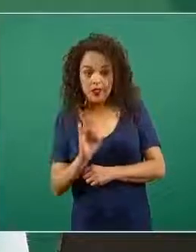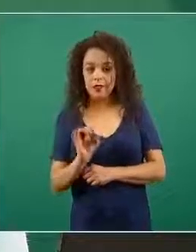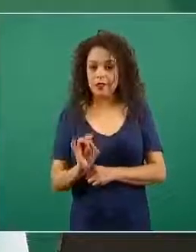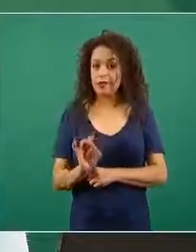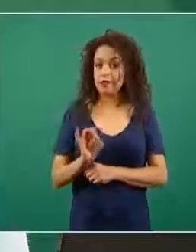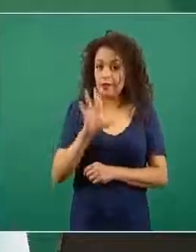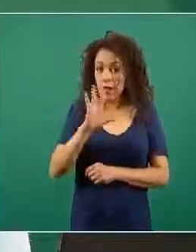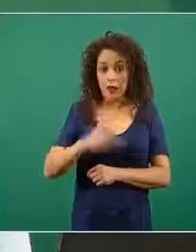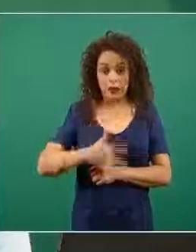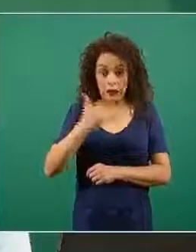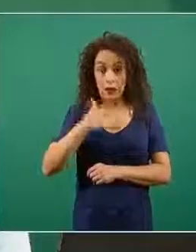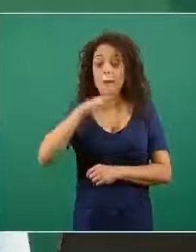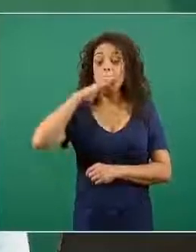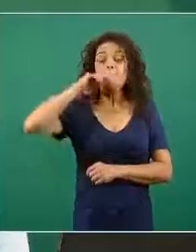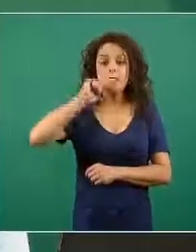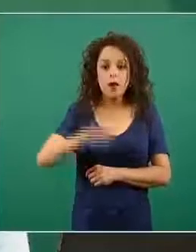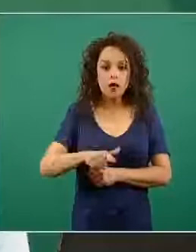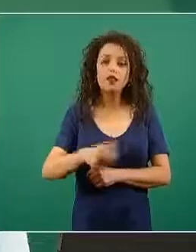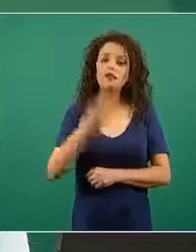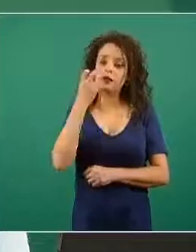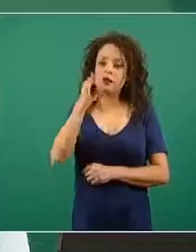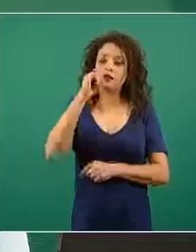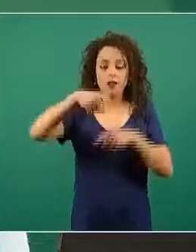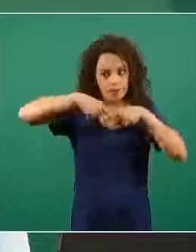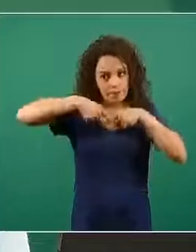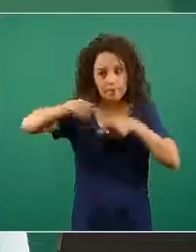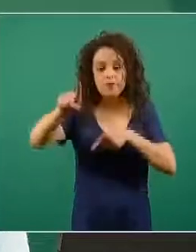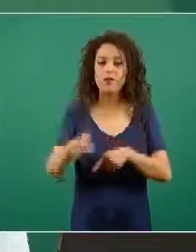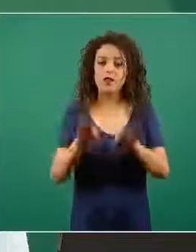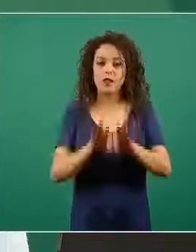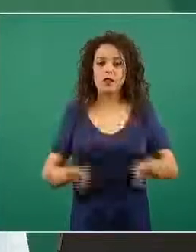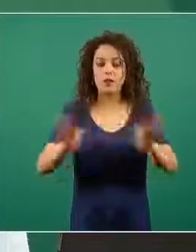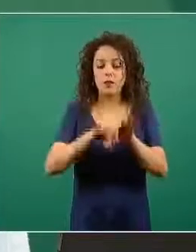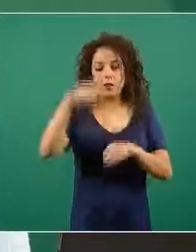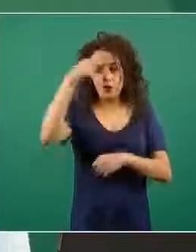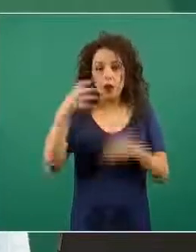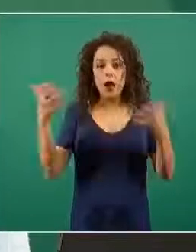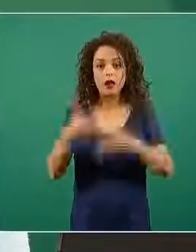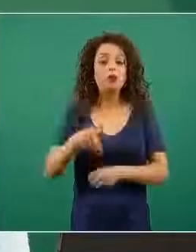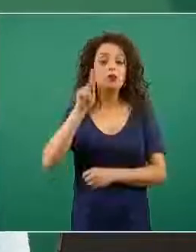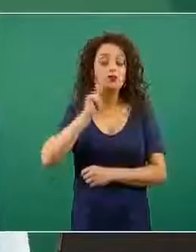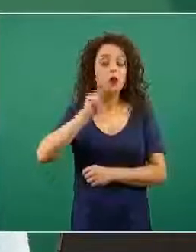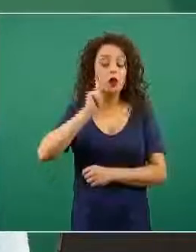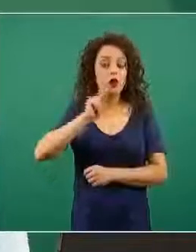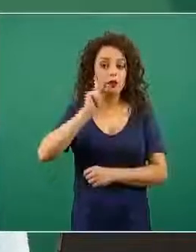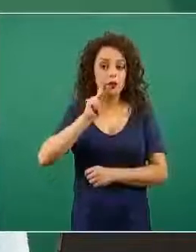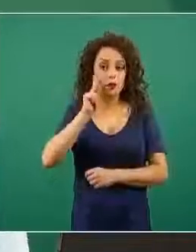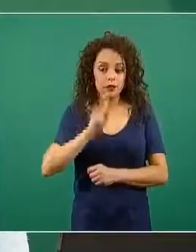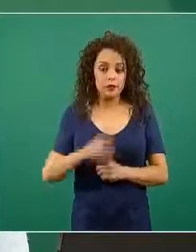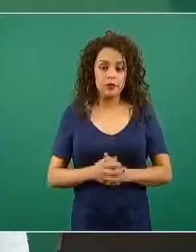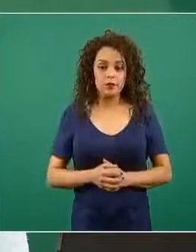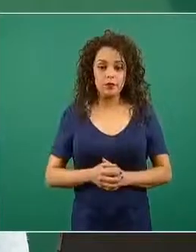alguna sintomatología, entonces sería el momento ideal de una prueba